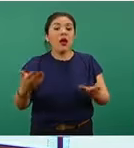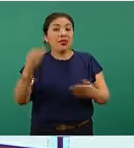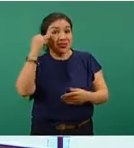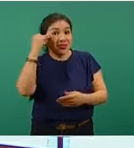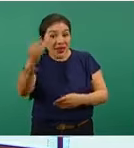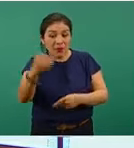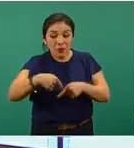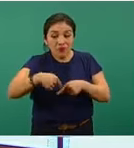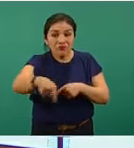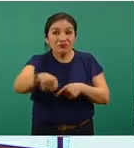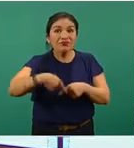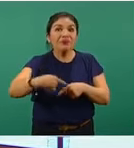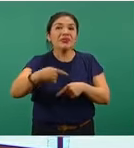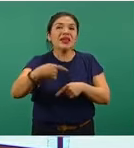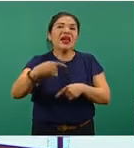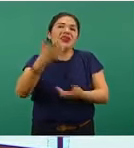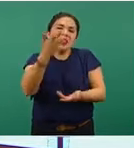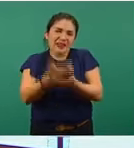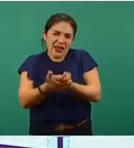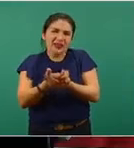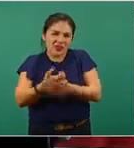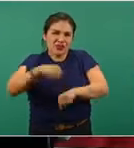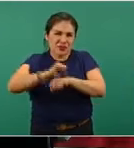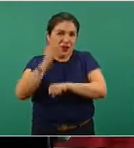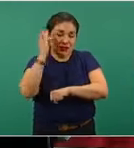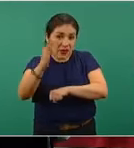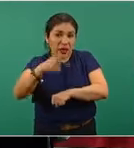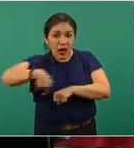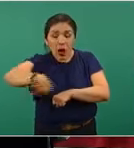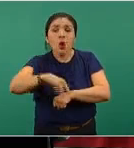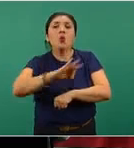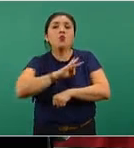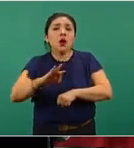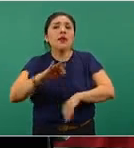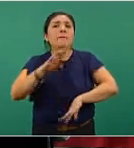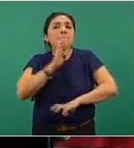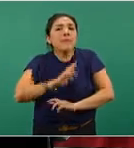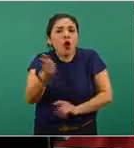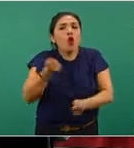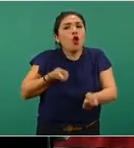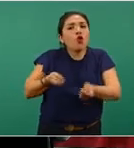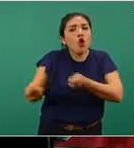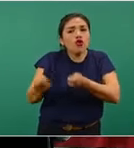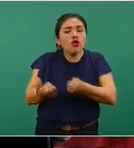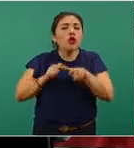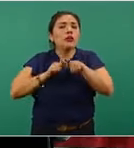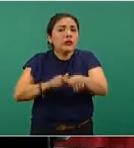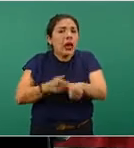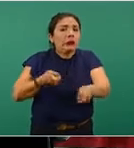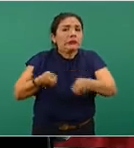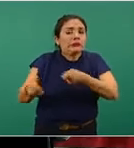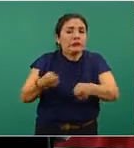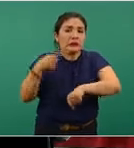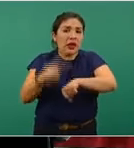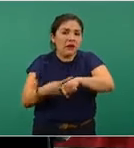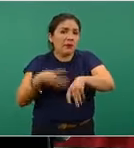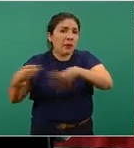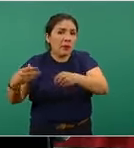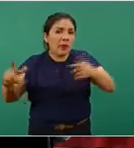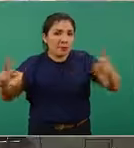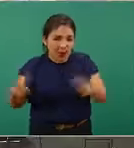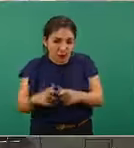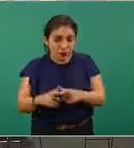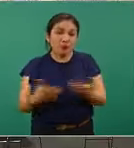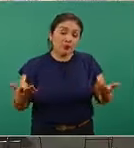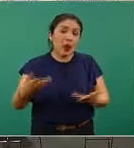durante las semanas de asueto haya una mejor capacidad de controlar o mantener controlada la epidemia. Pero en